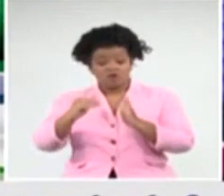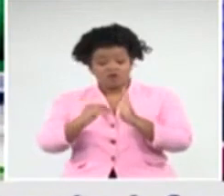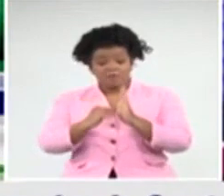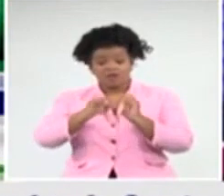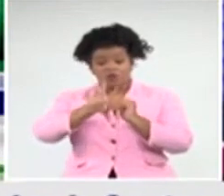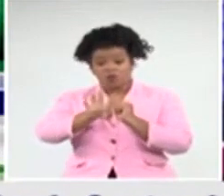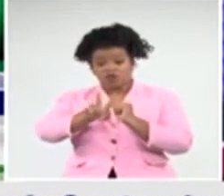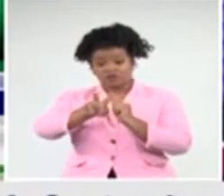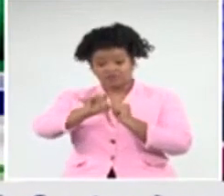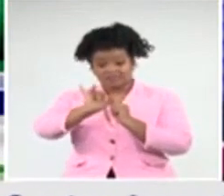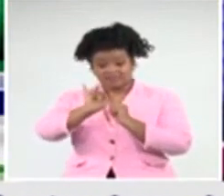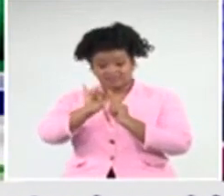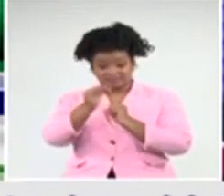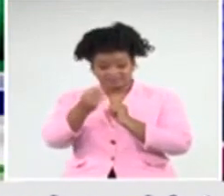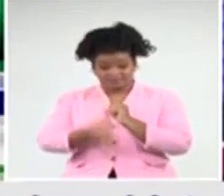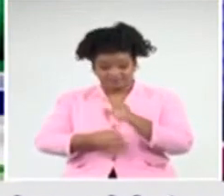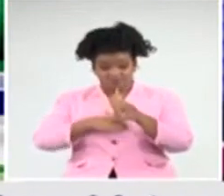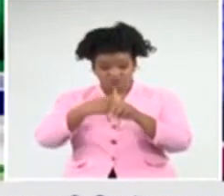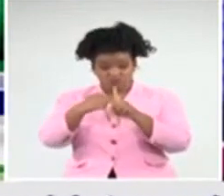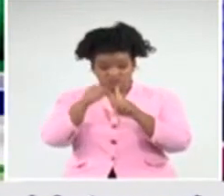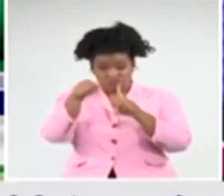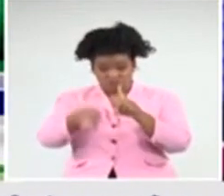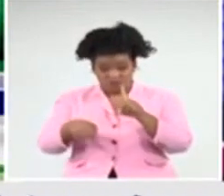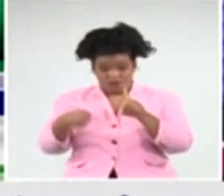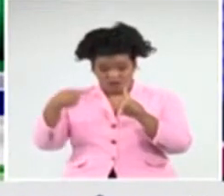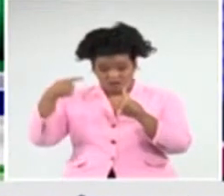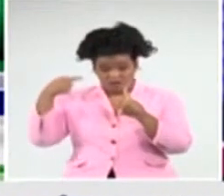9.427 que se diagnosticaron ayer,